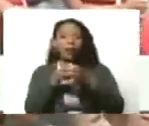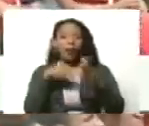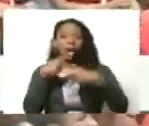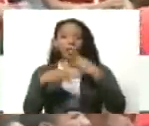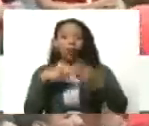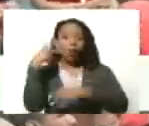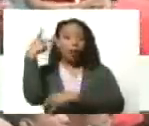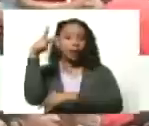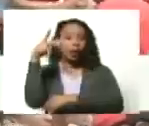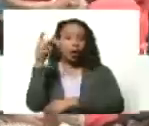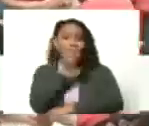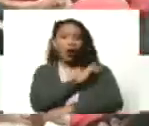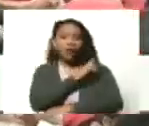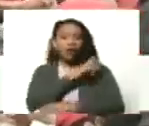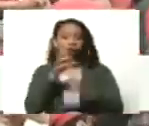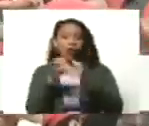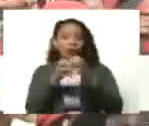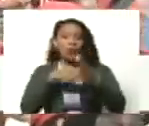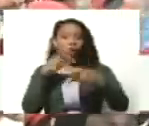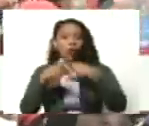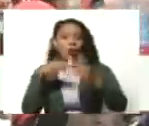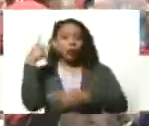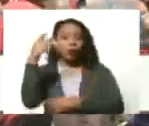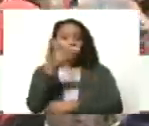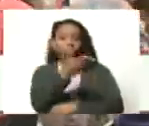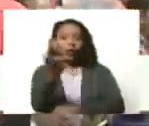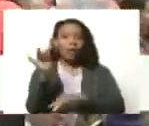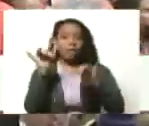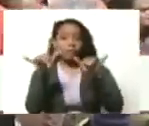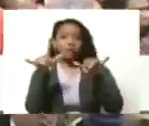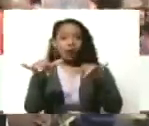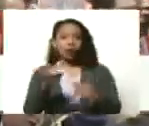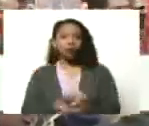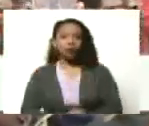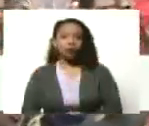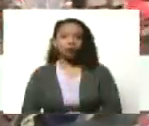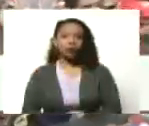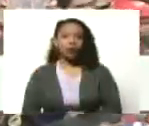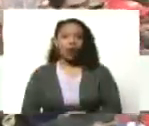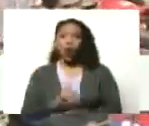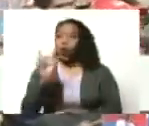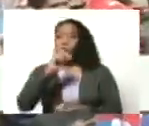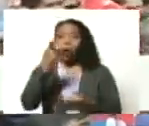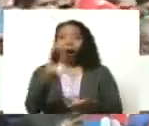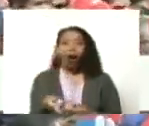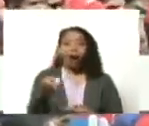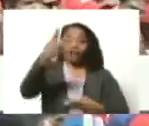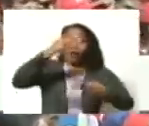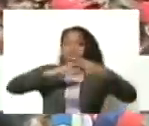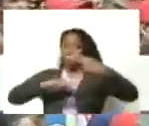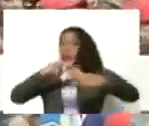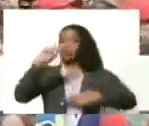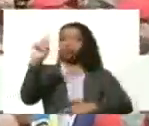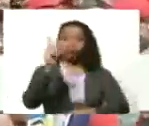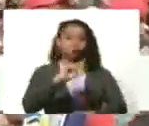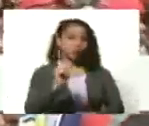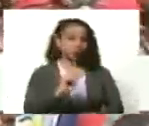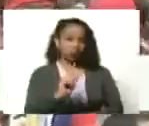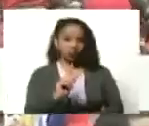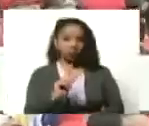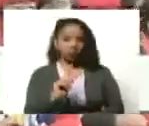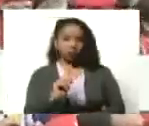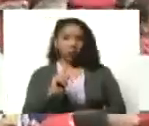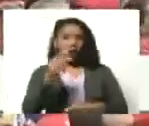pero los jefes de los equipos políticos parroquiales son ustedes. No es al revés. No es al